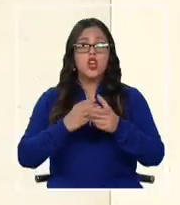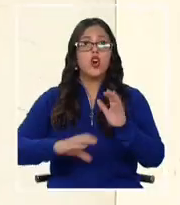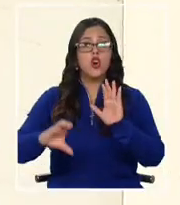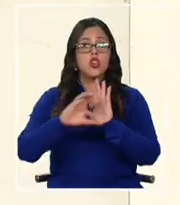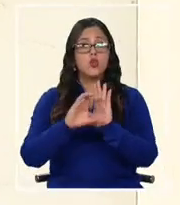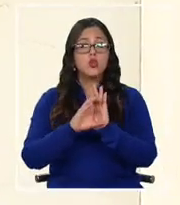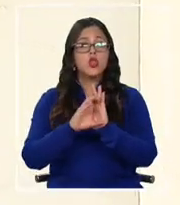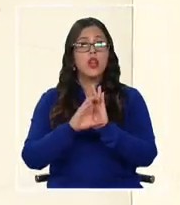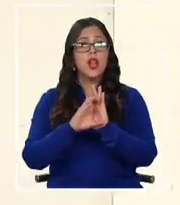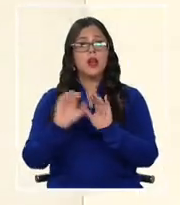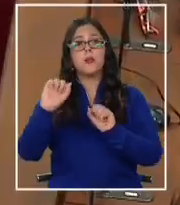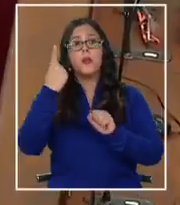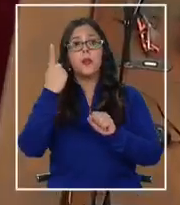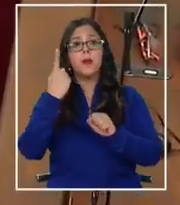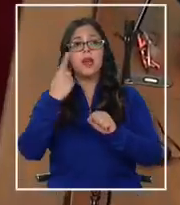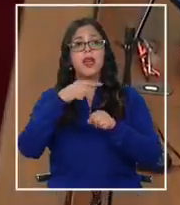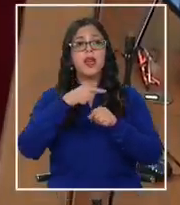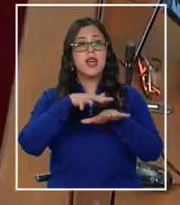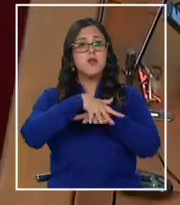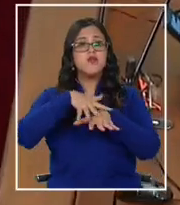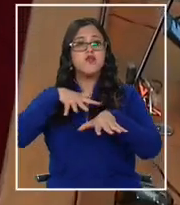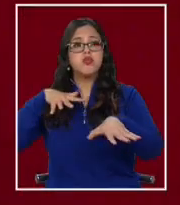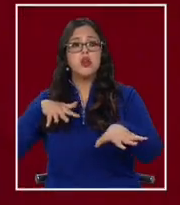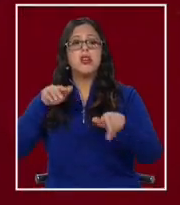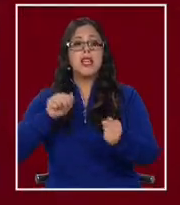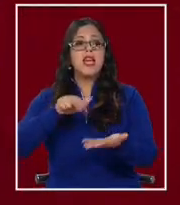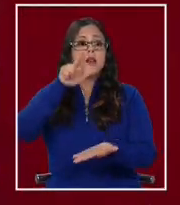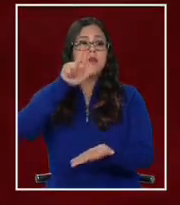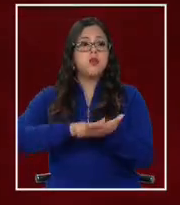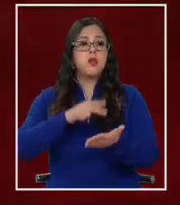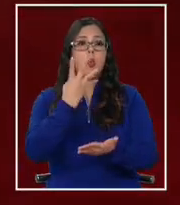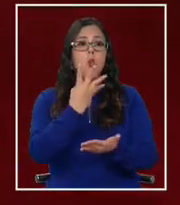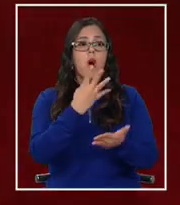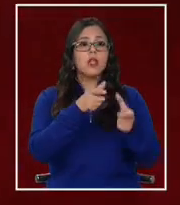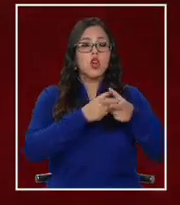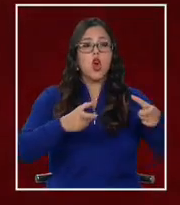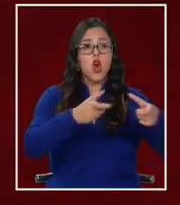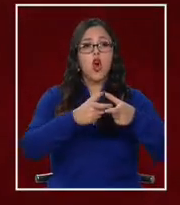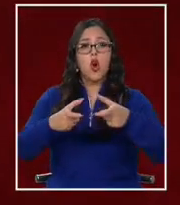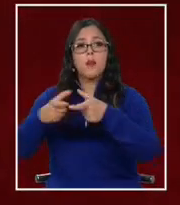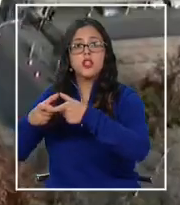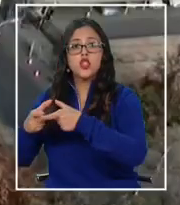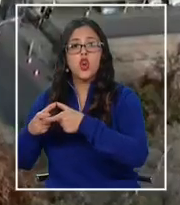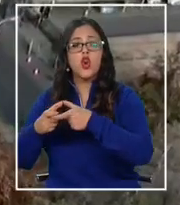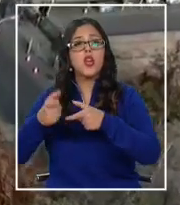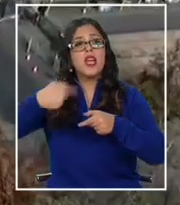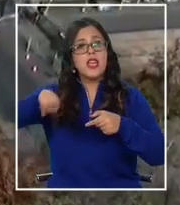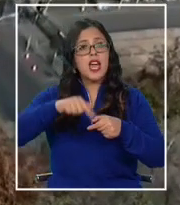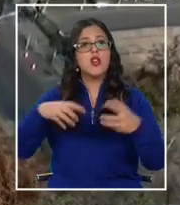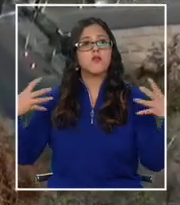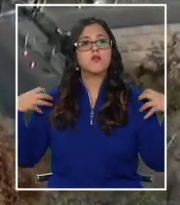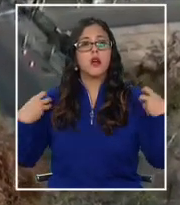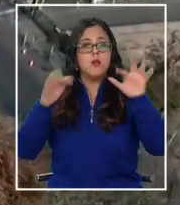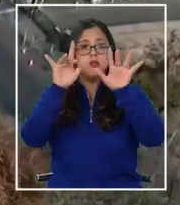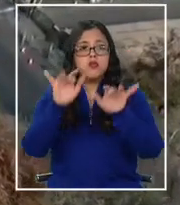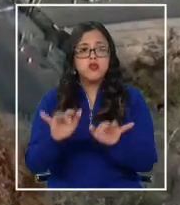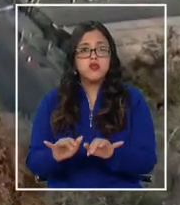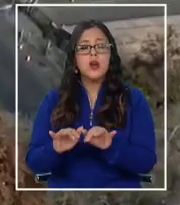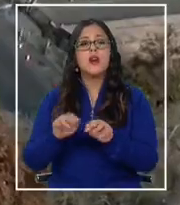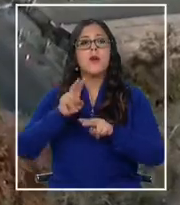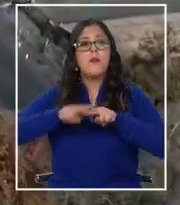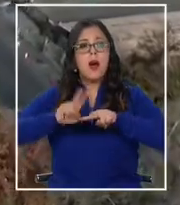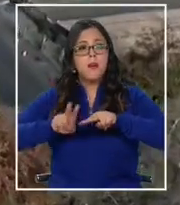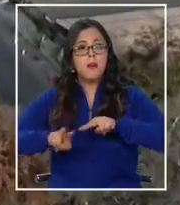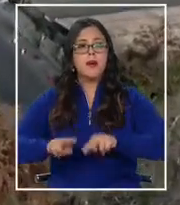Constitucional tenga su primer pleno en donde se ratificarán las 4 comisiones que prepararán la propuesta para el plebiscito de salida.